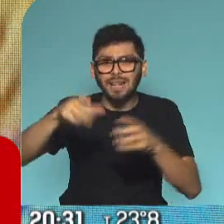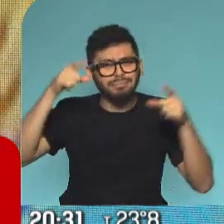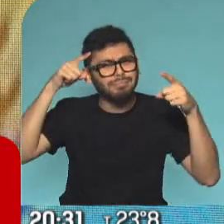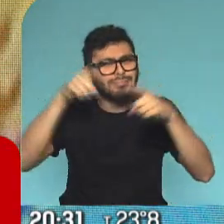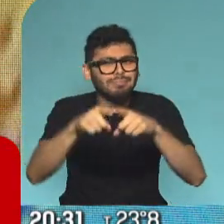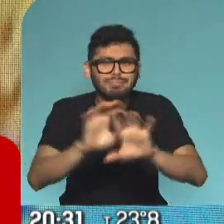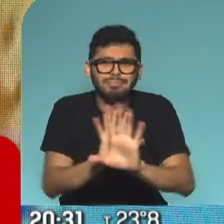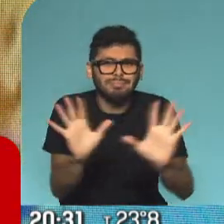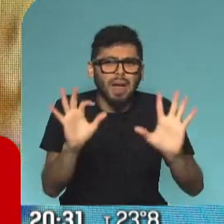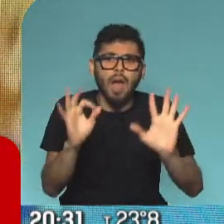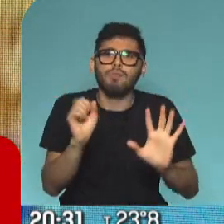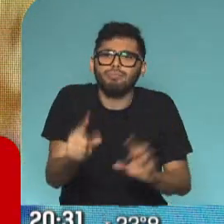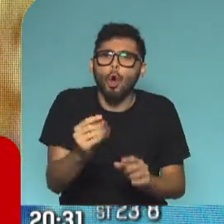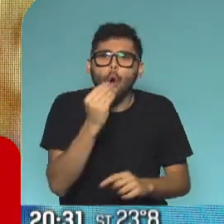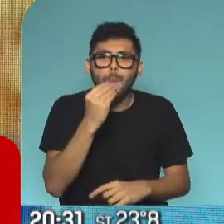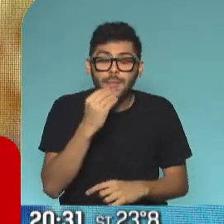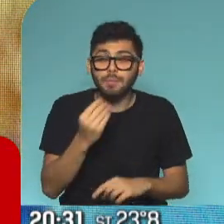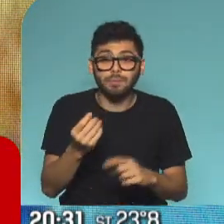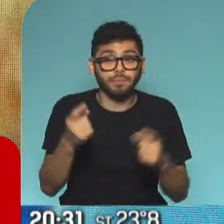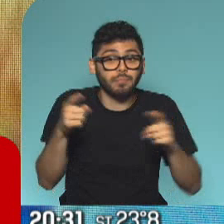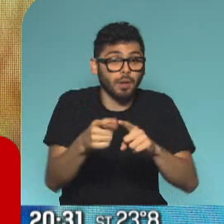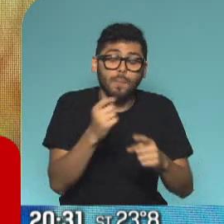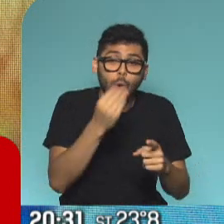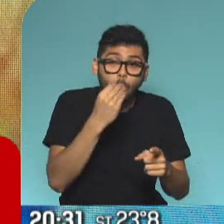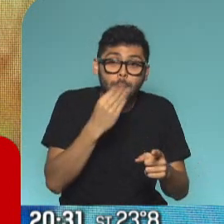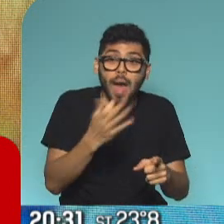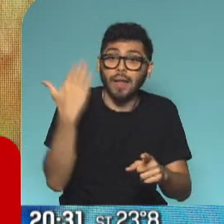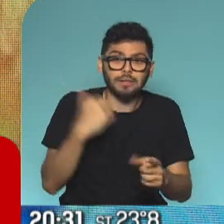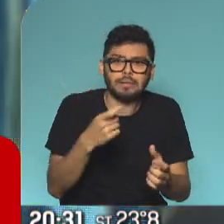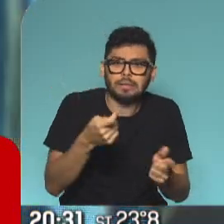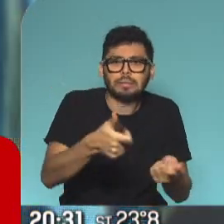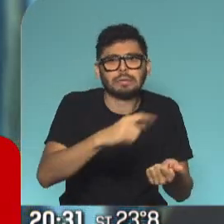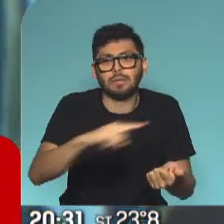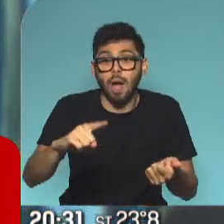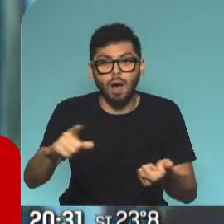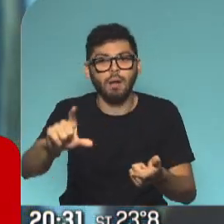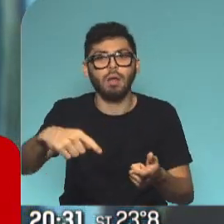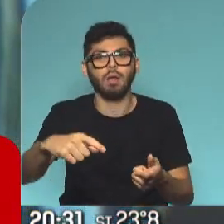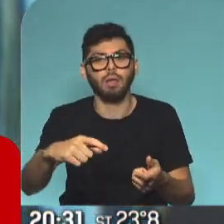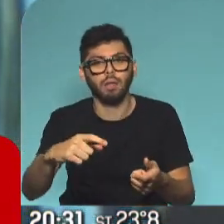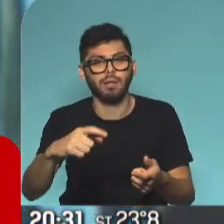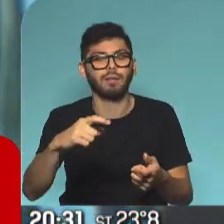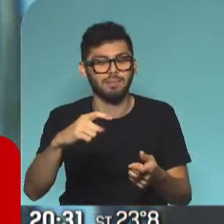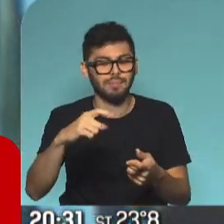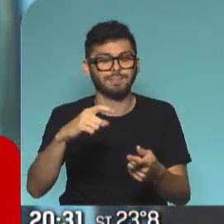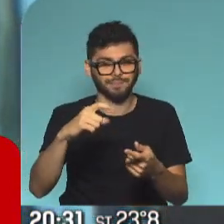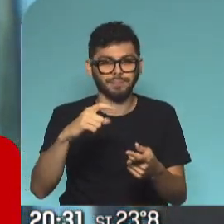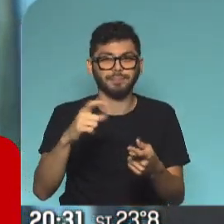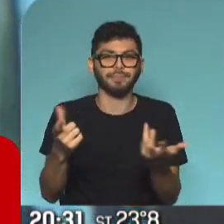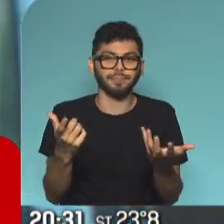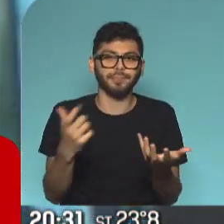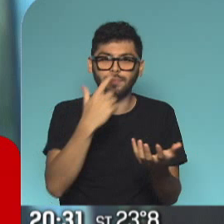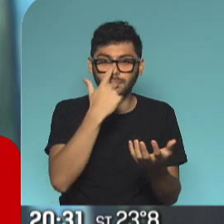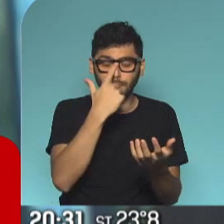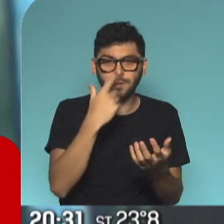alimentación, ¿no? Y que eligen esos alimentos frescos que quizás de otra manera no podrían acceder. Claro, tal cual. Bueno, el poder adquisitivo